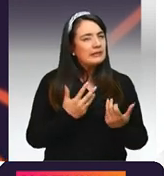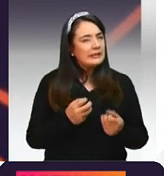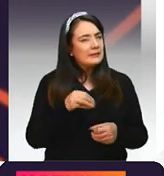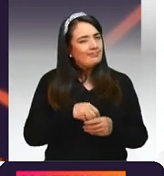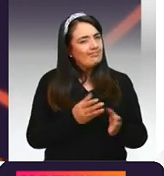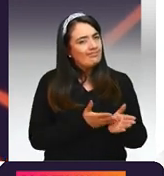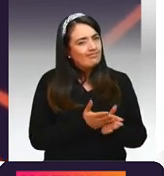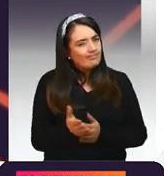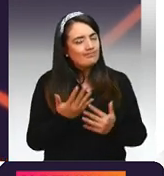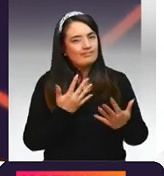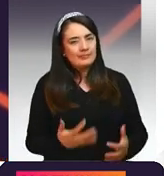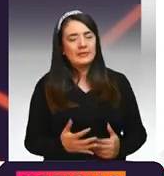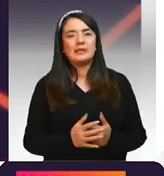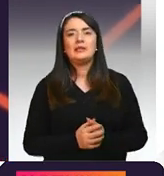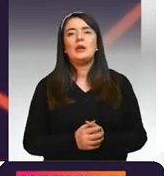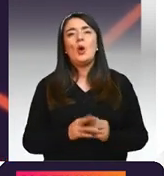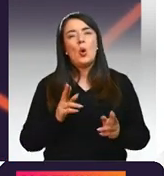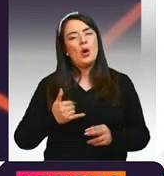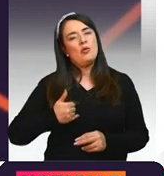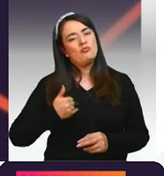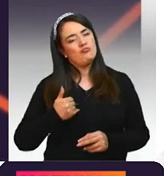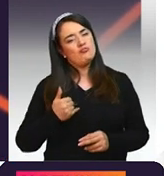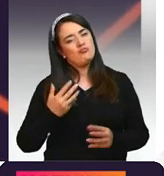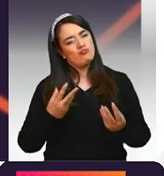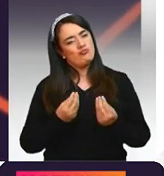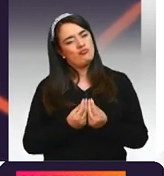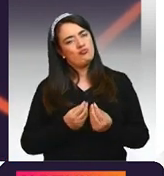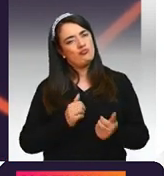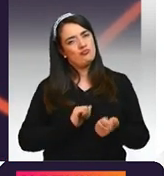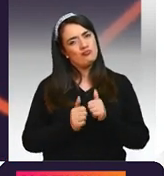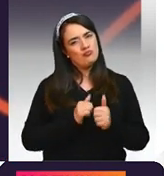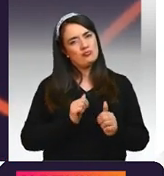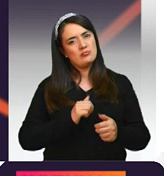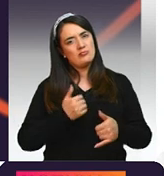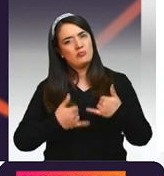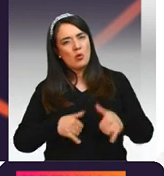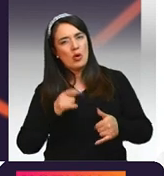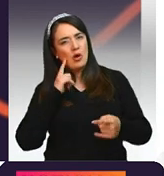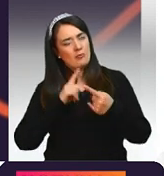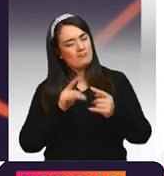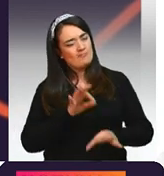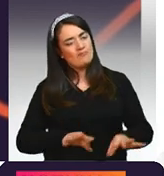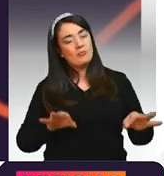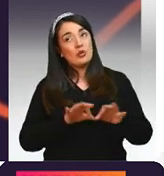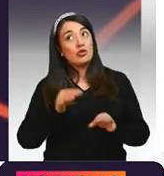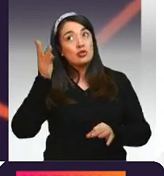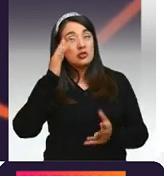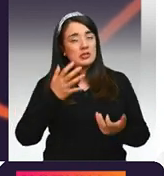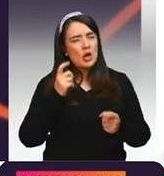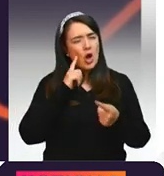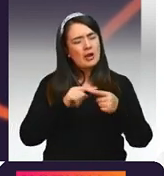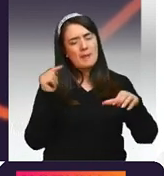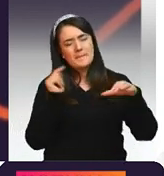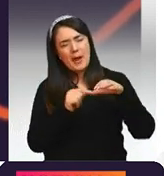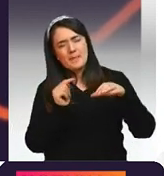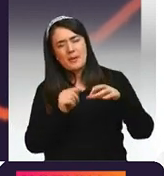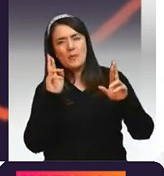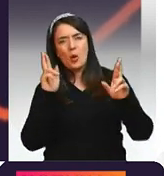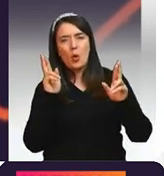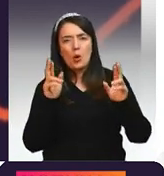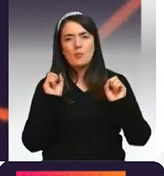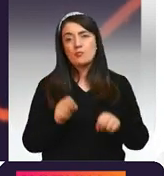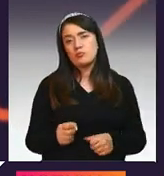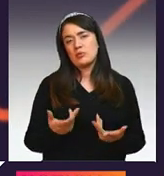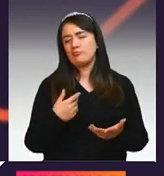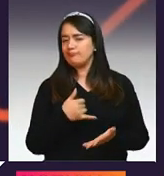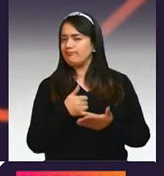llegar a ser un jugador importante, si Dios quiere poder marcar muchos goles y darle un título a